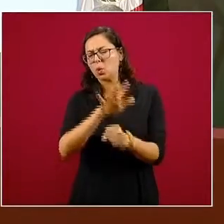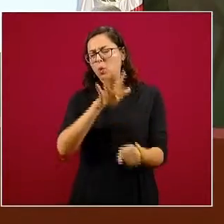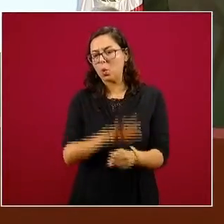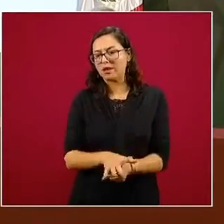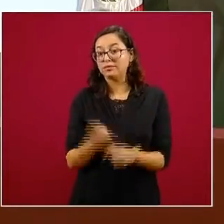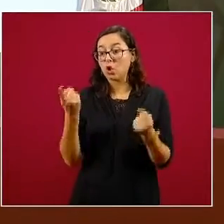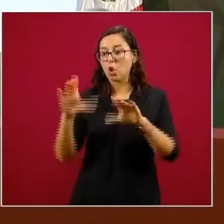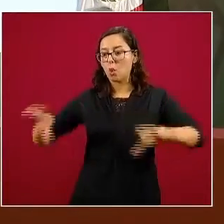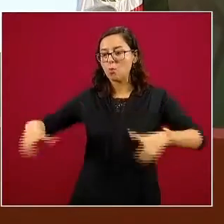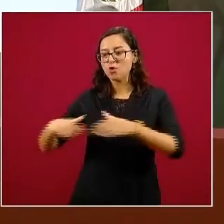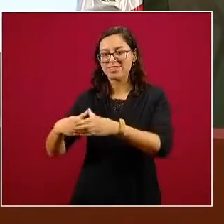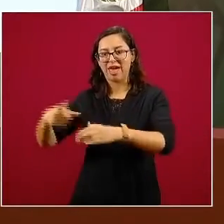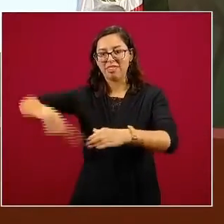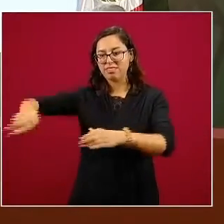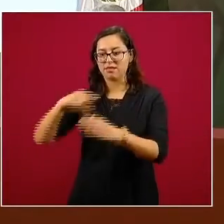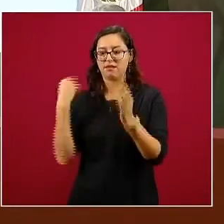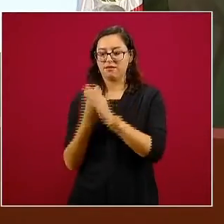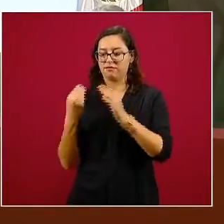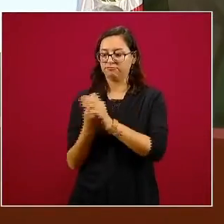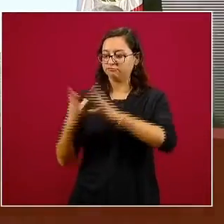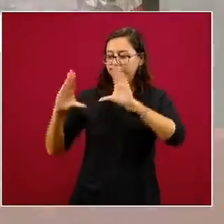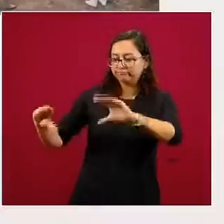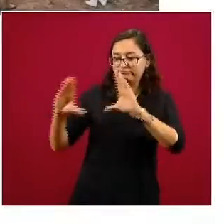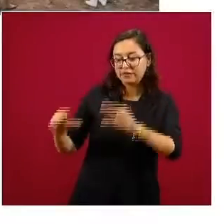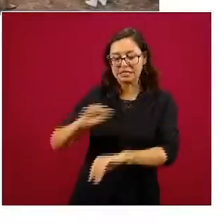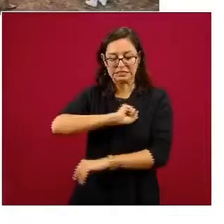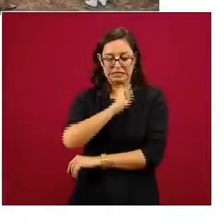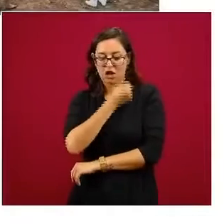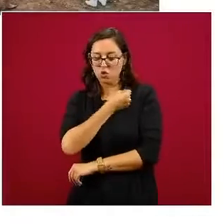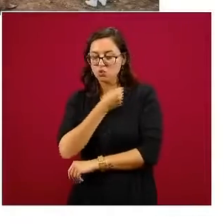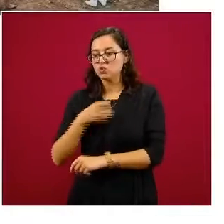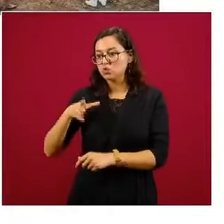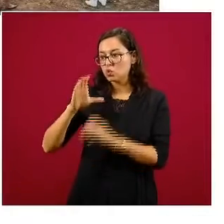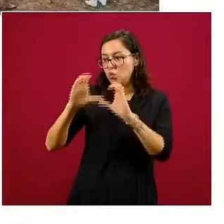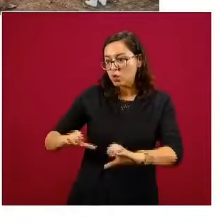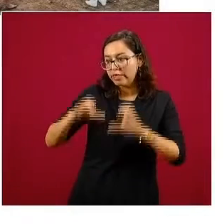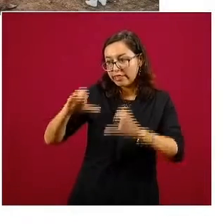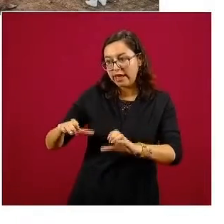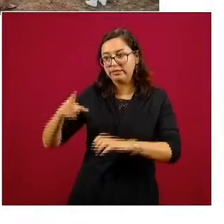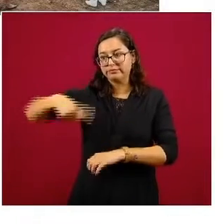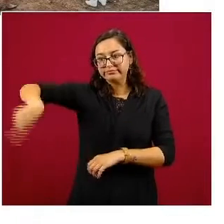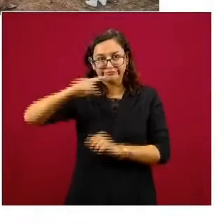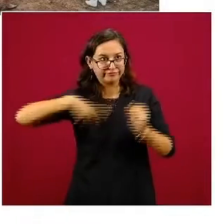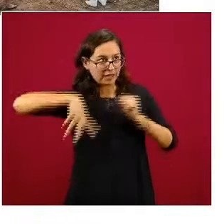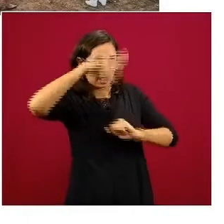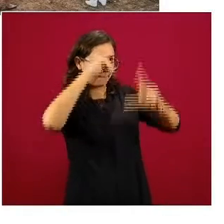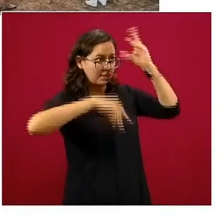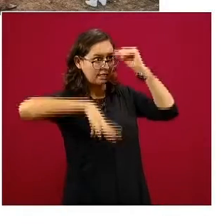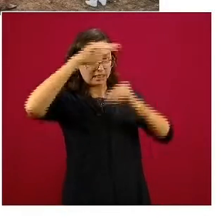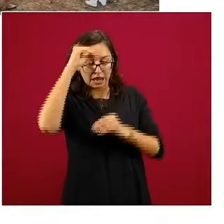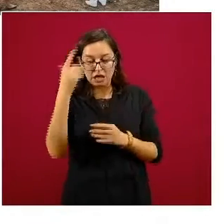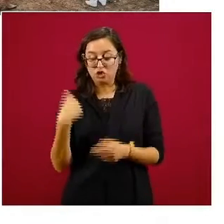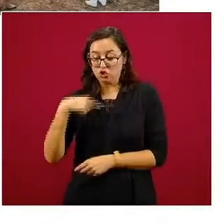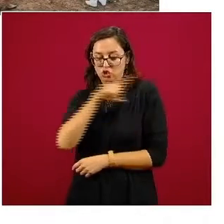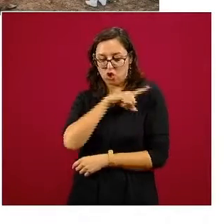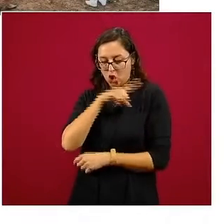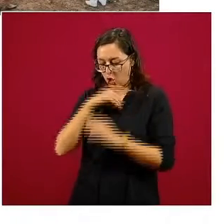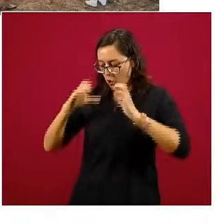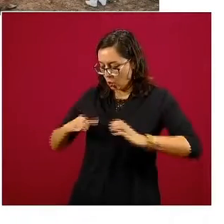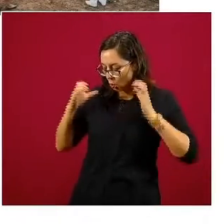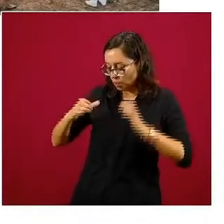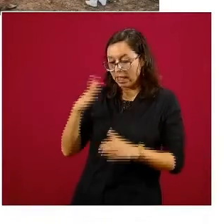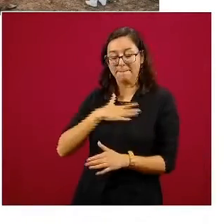ocupadas y 62% están disponibles. Si lo vemos estado por estado, destacamos que Nuevo León es el primero